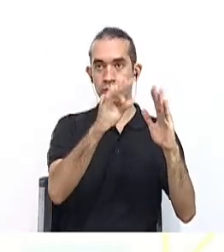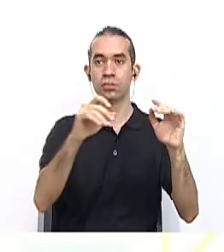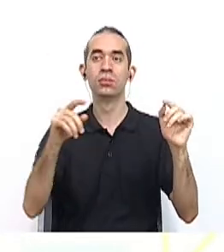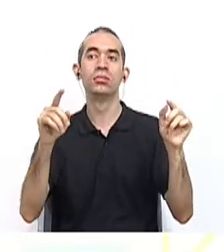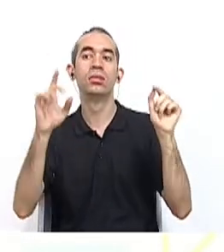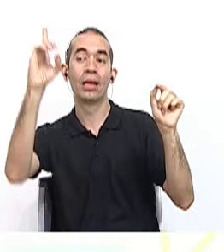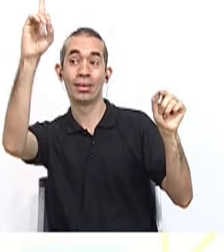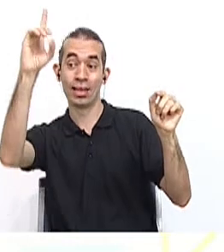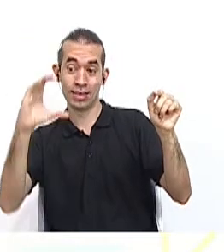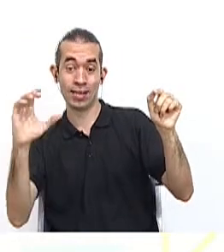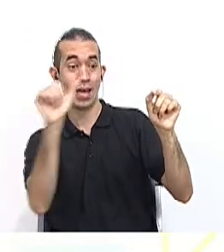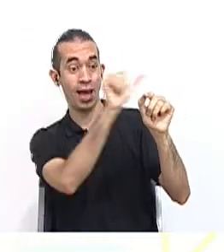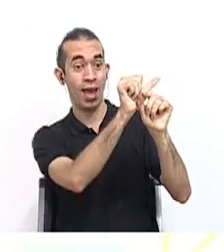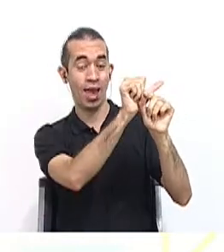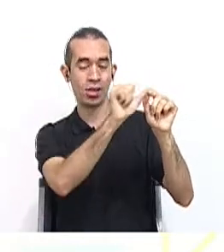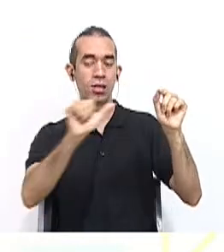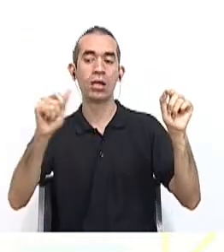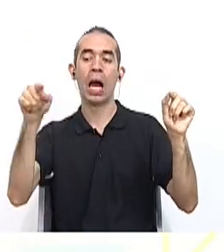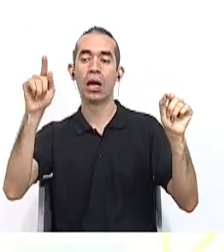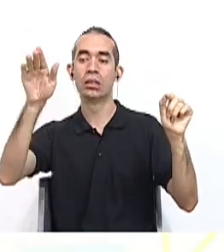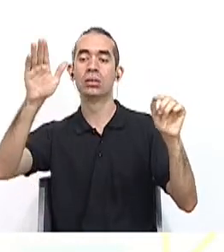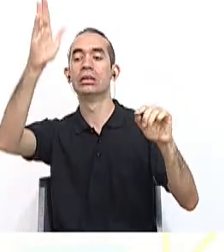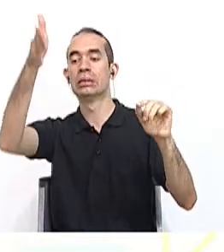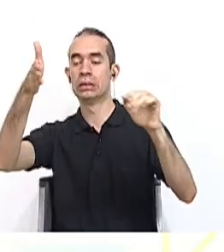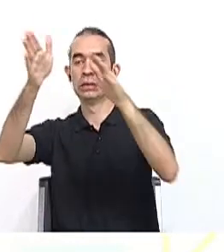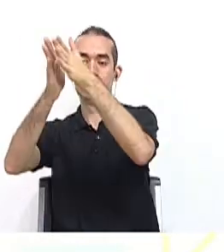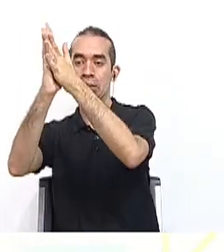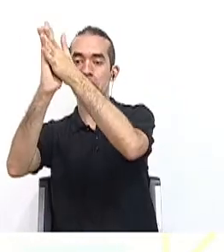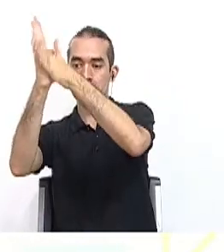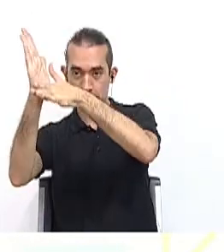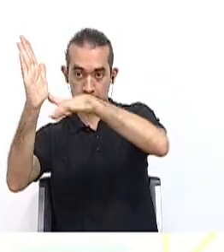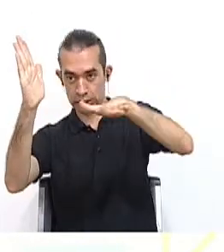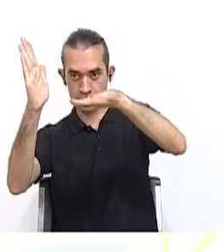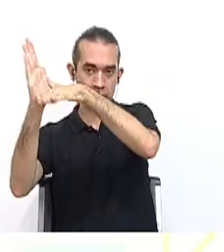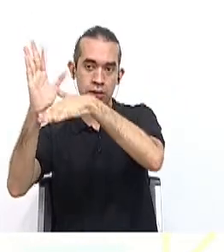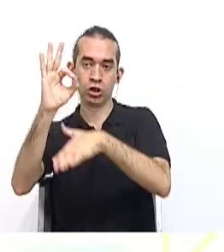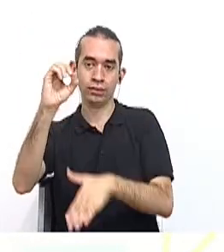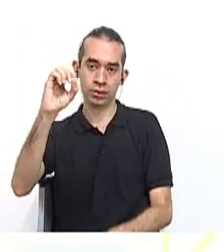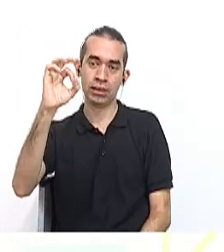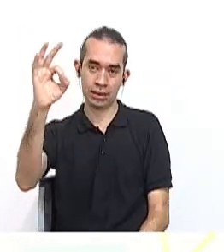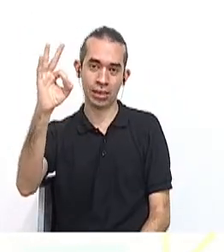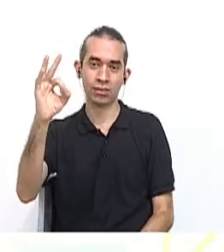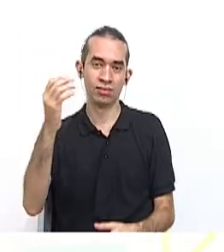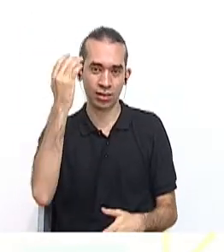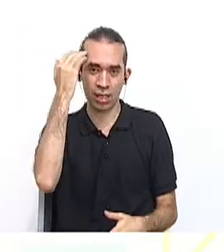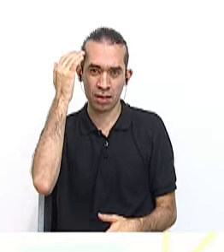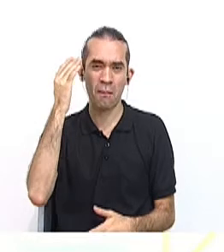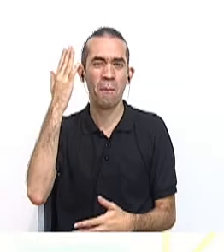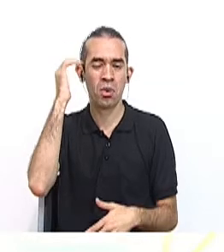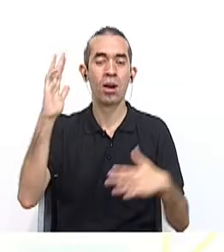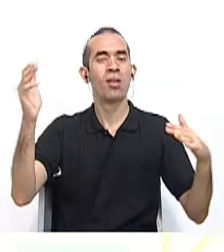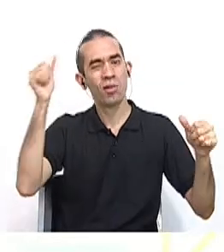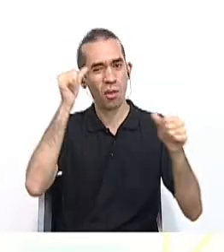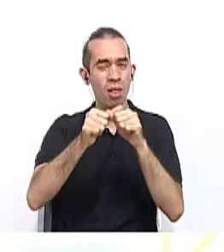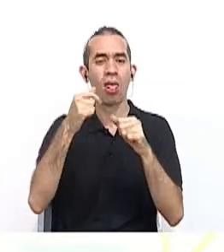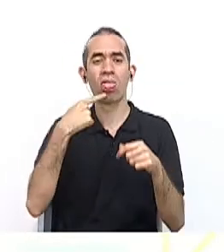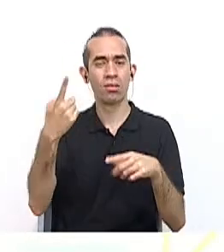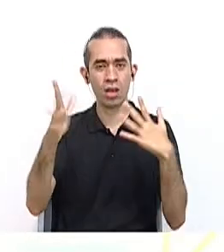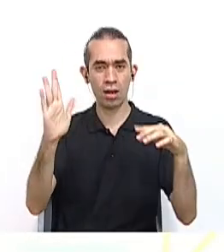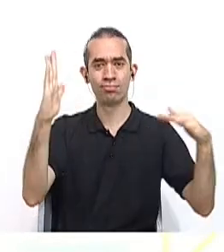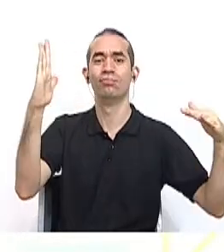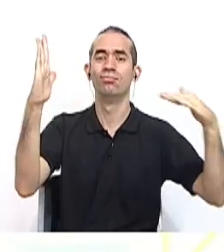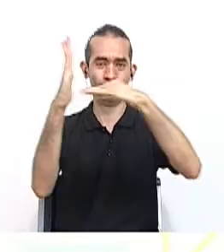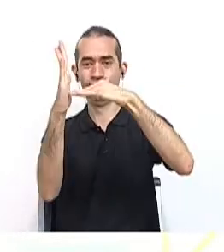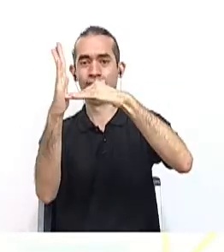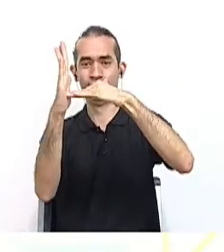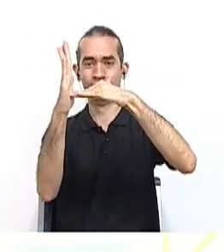DCA también corresponde a 90 grados. Ya nos lo habían indicado por la perpendicularidad.